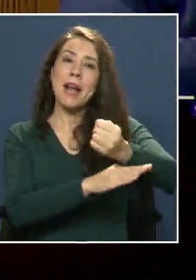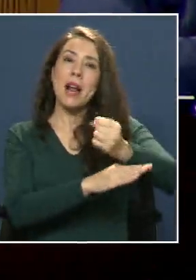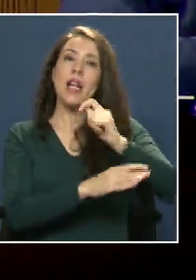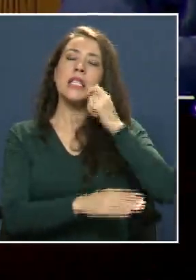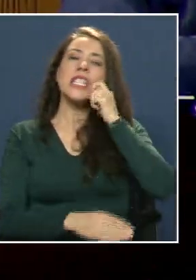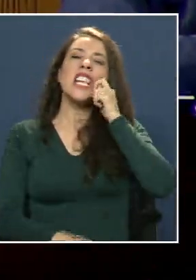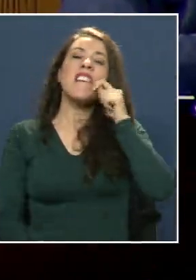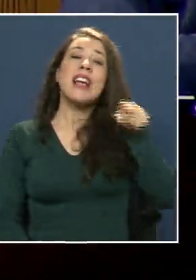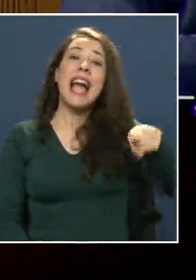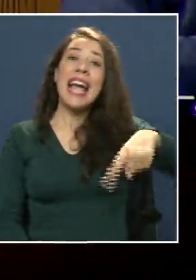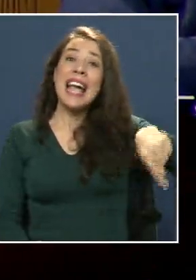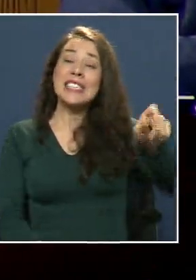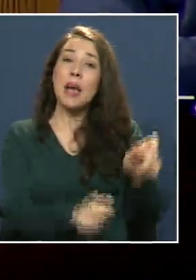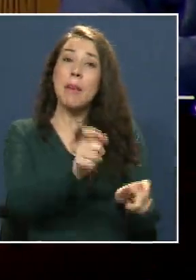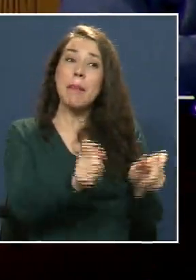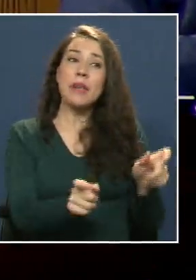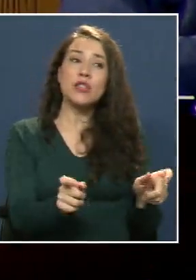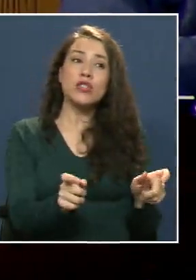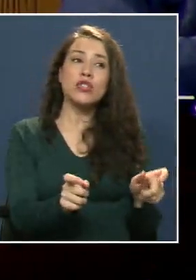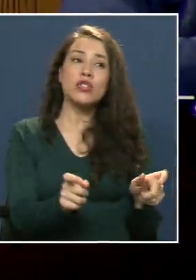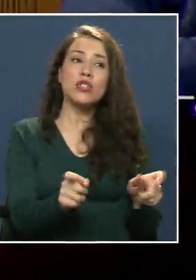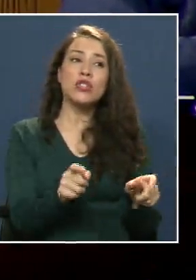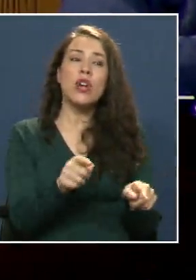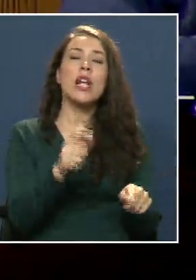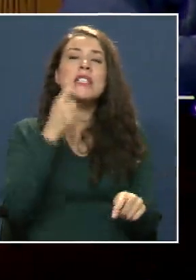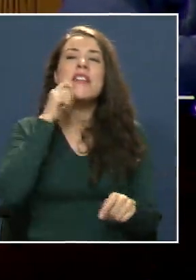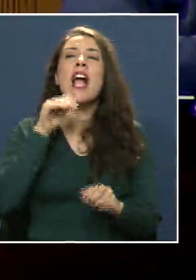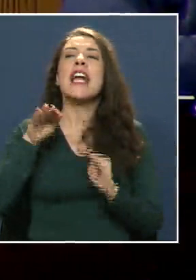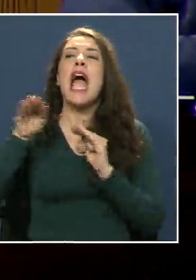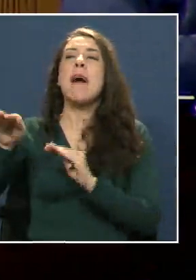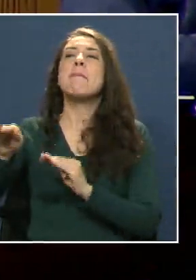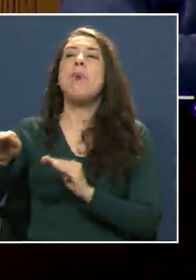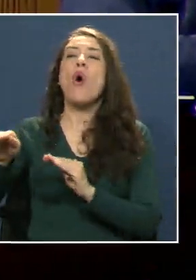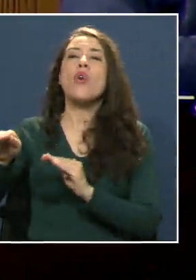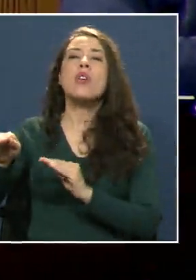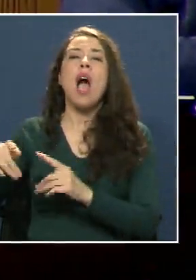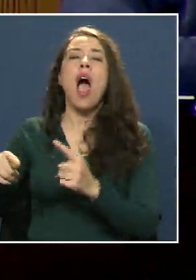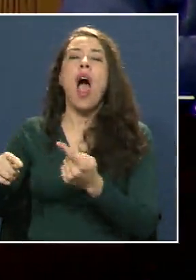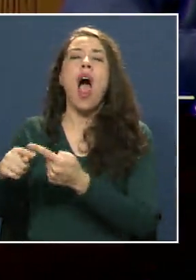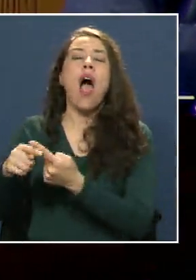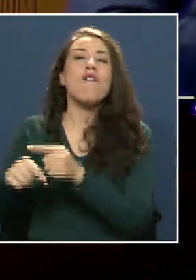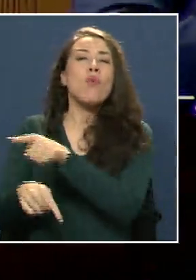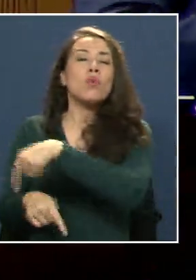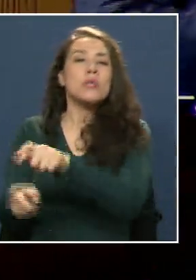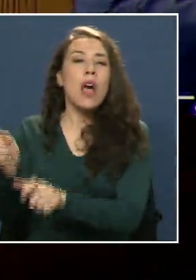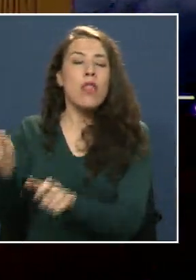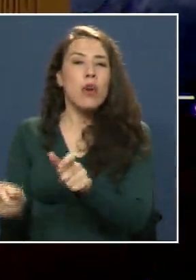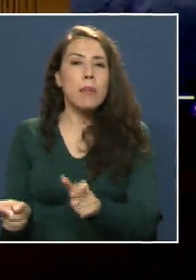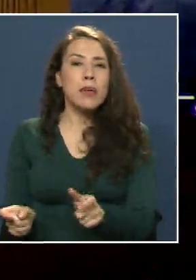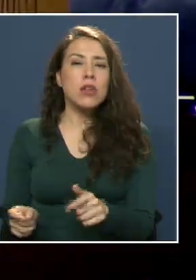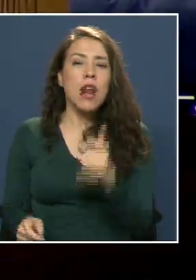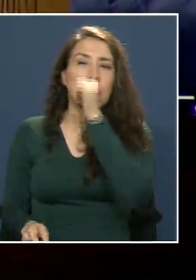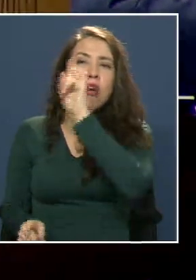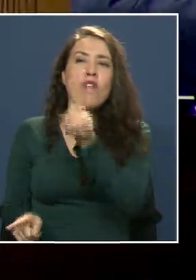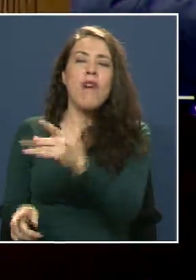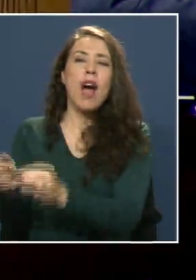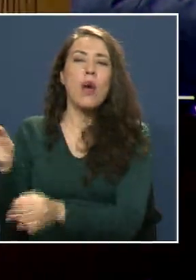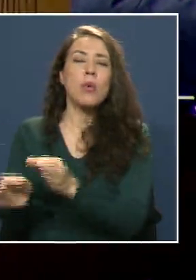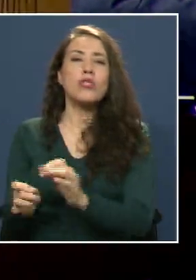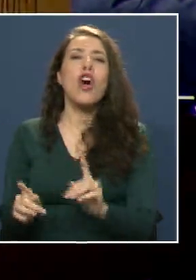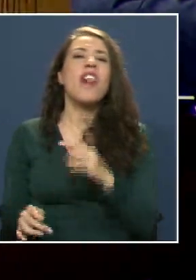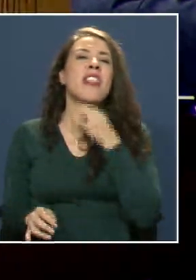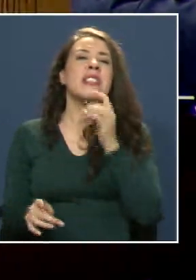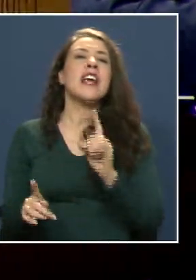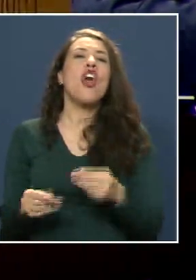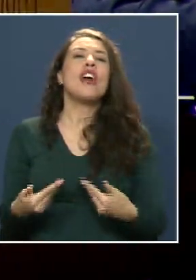significa entonces que, como se ha dicho acá, están por la impunidad de los abusadores o que están porque no sirve de nada la